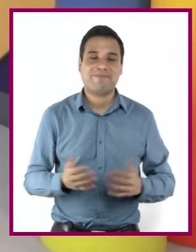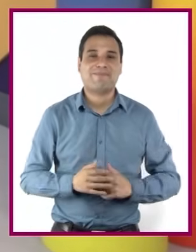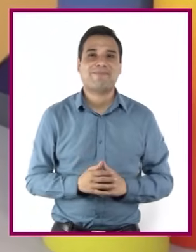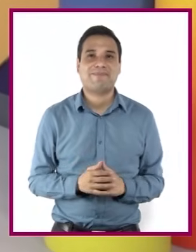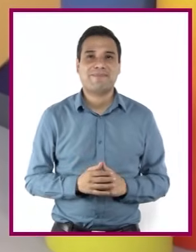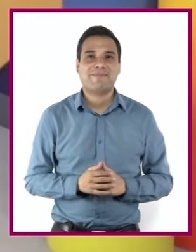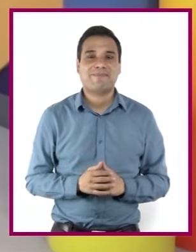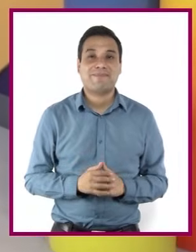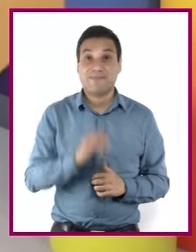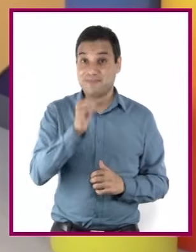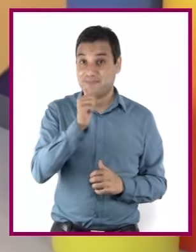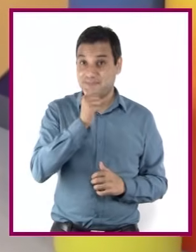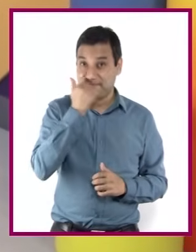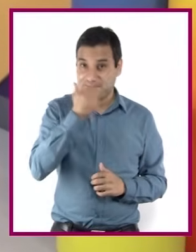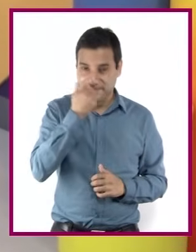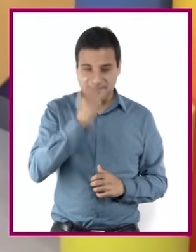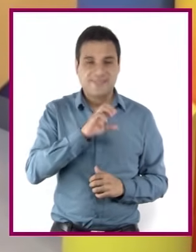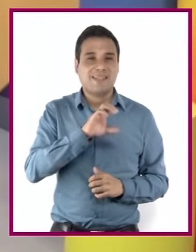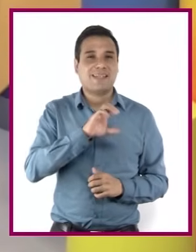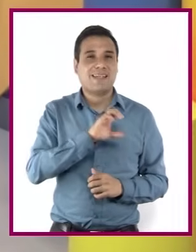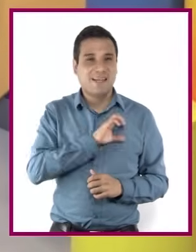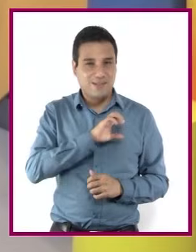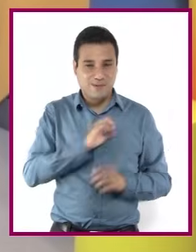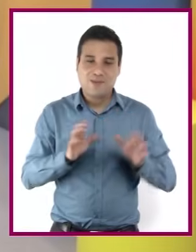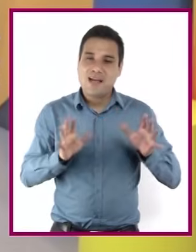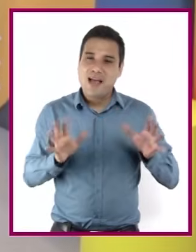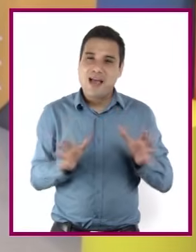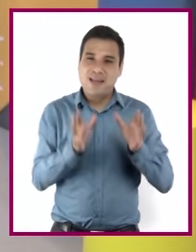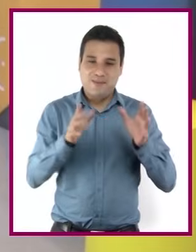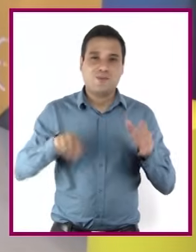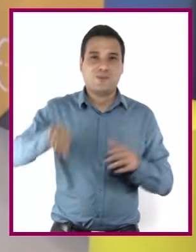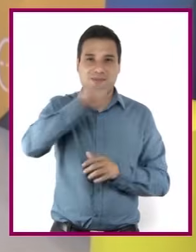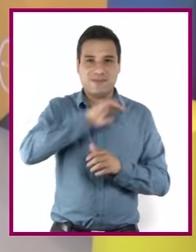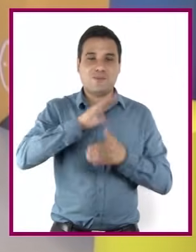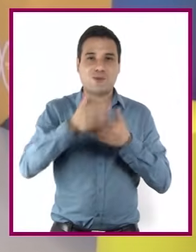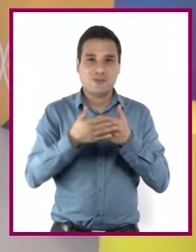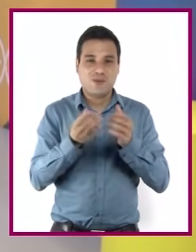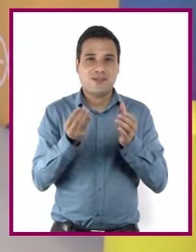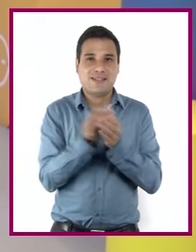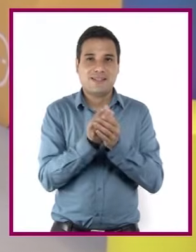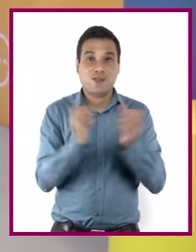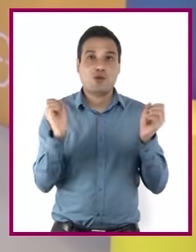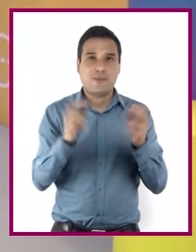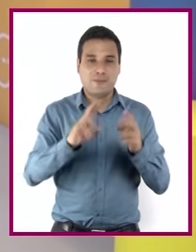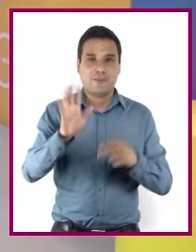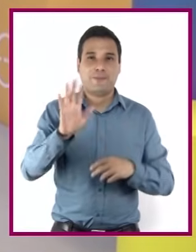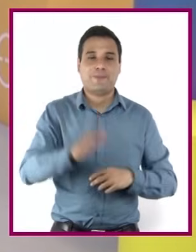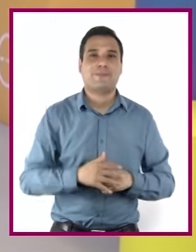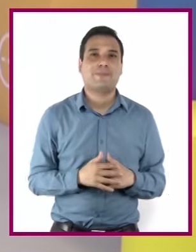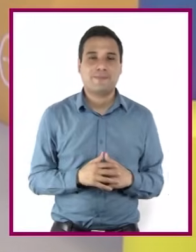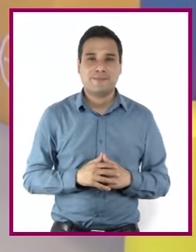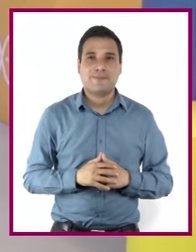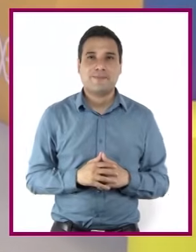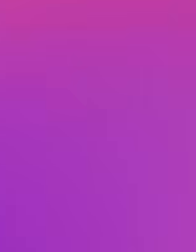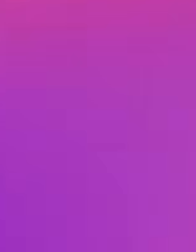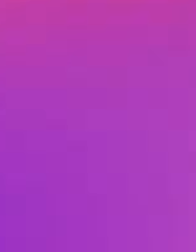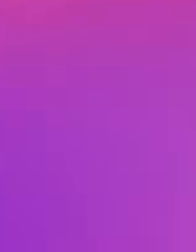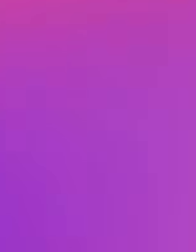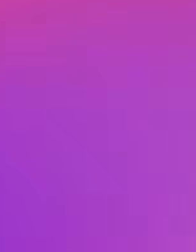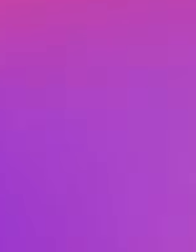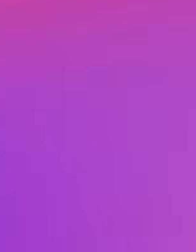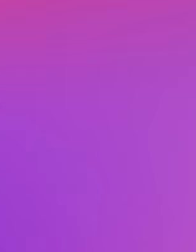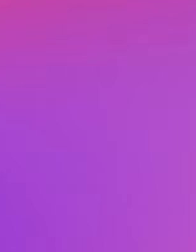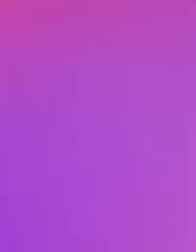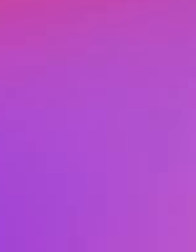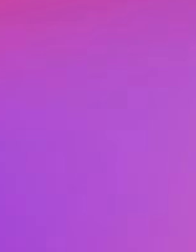nuestros estimados estudiantes, las y los invito a encontrarnos en la siguiente ocasión. ¡Hasta pronto!